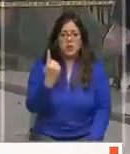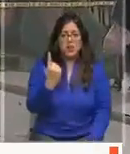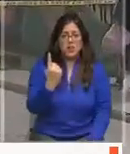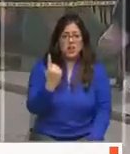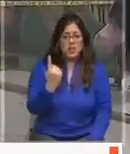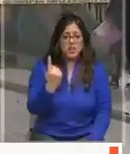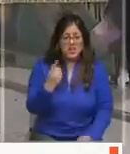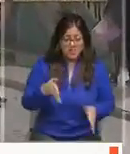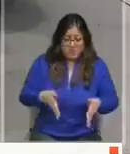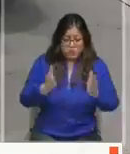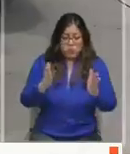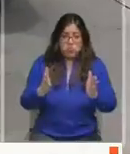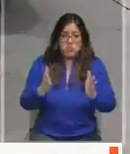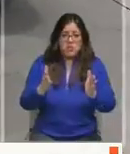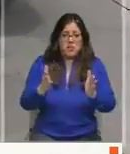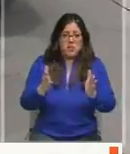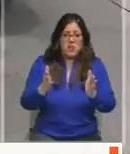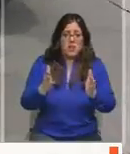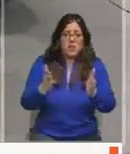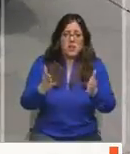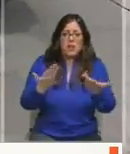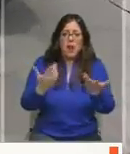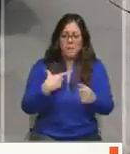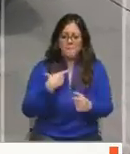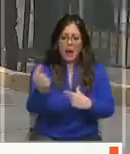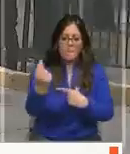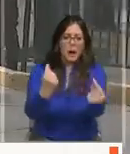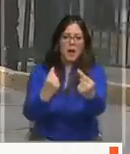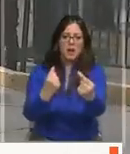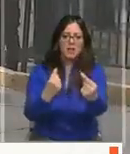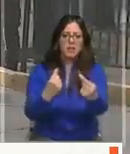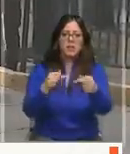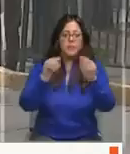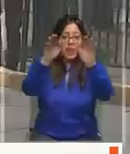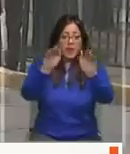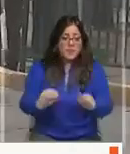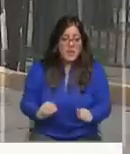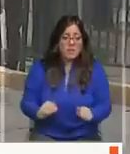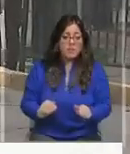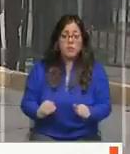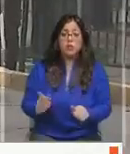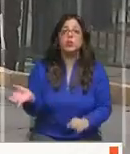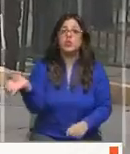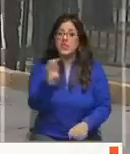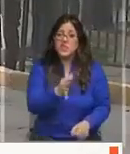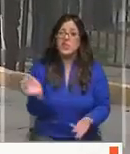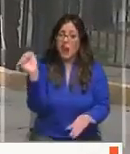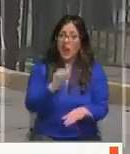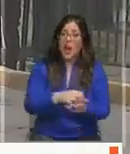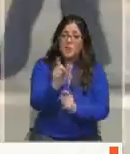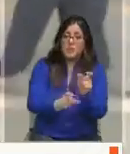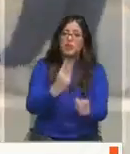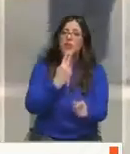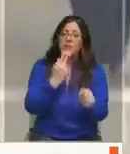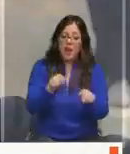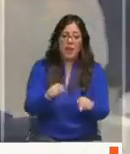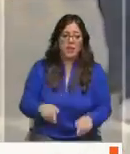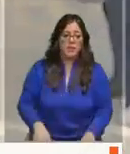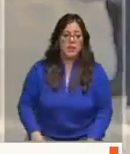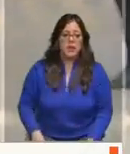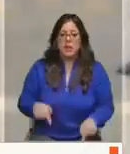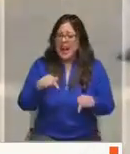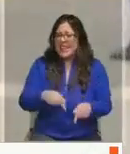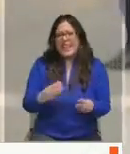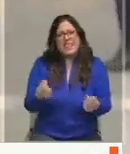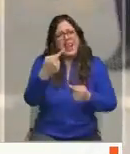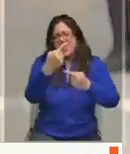se transforma muchas veces en pista de alta velocidad. Es lo mismo que aseguran y reclaman los vecinos del sector. Ya que han pasado muchos